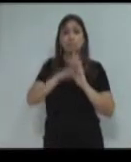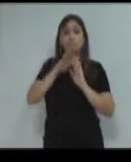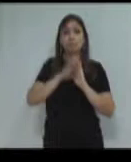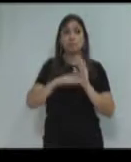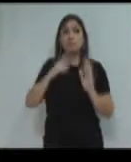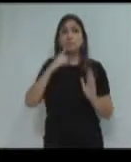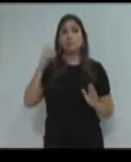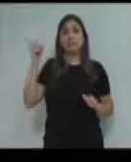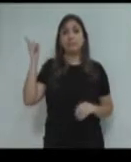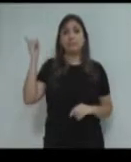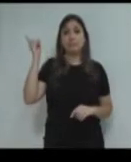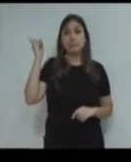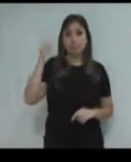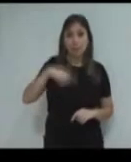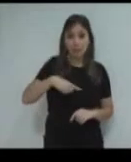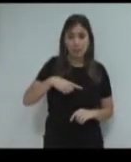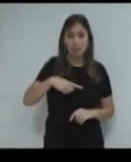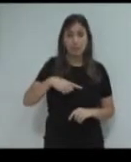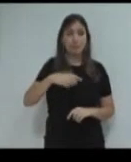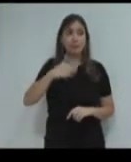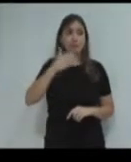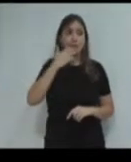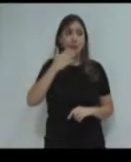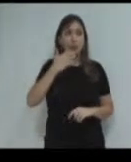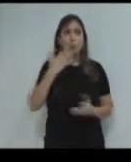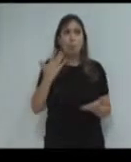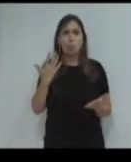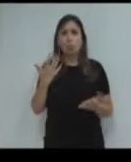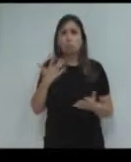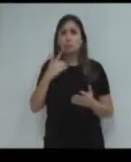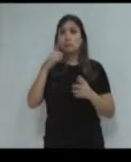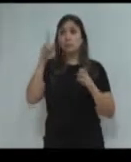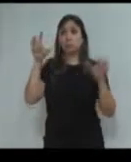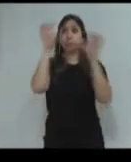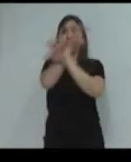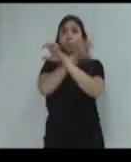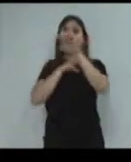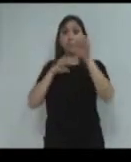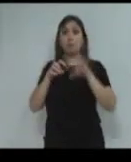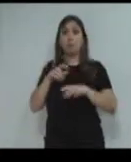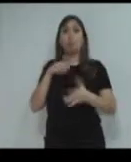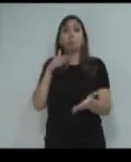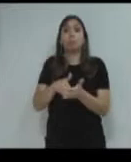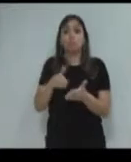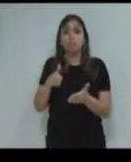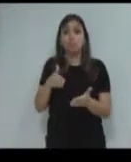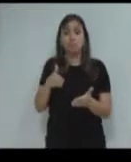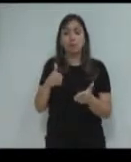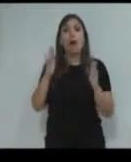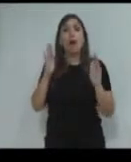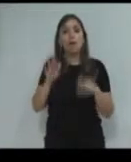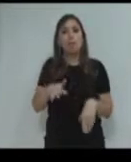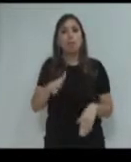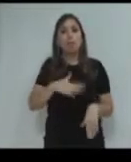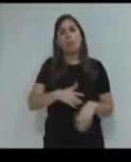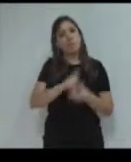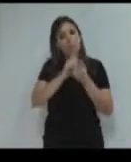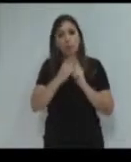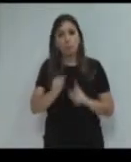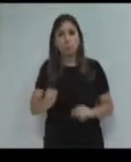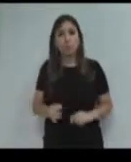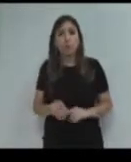en cuenta que las consecuencias que generarían la accesibilidad, el tema cambiaría,